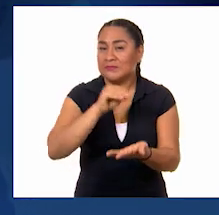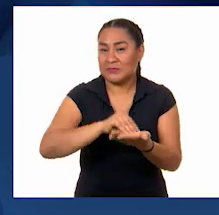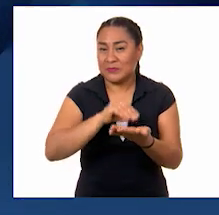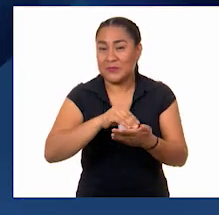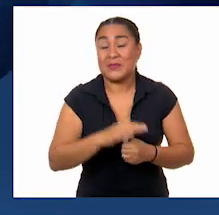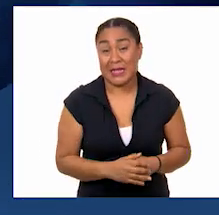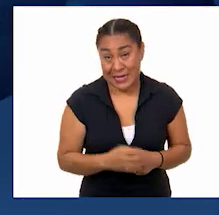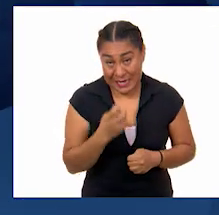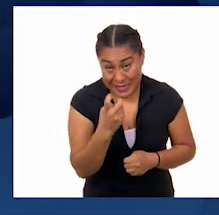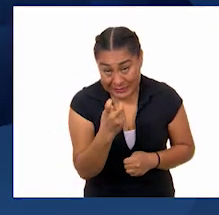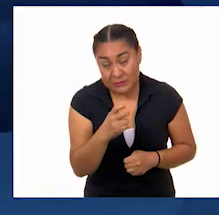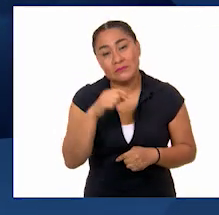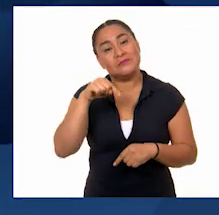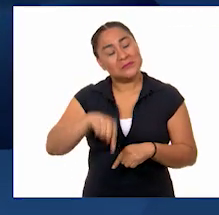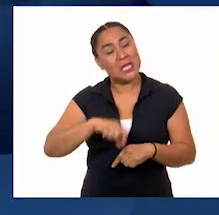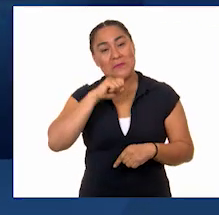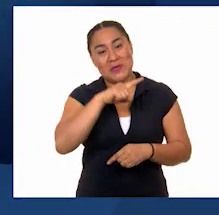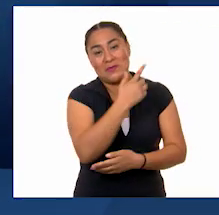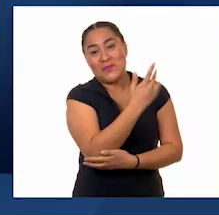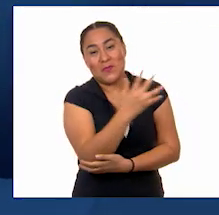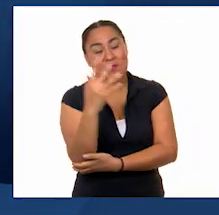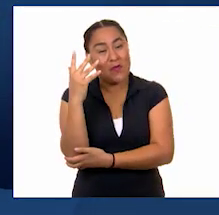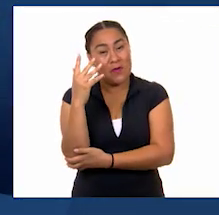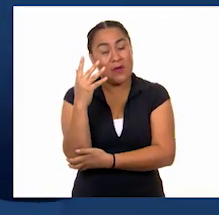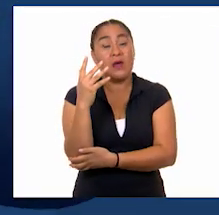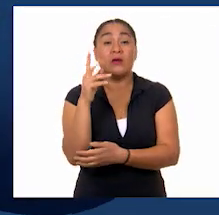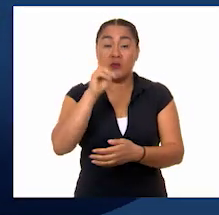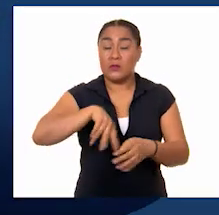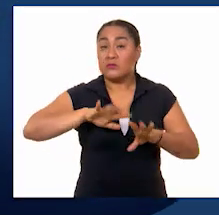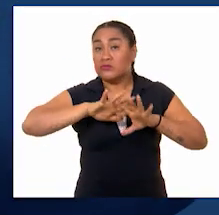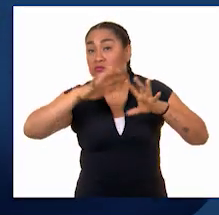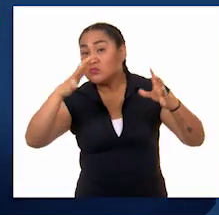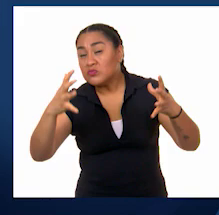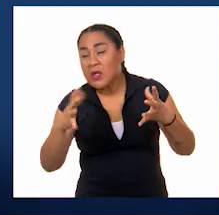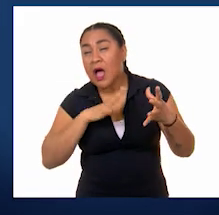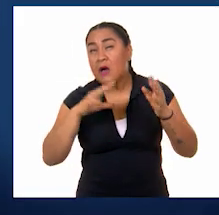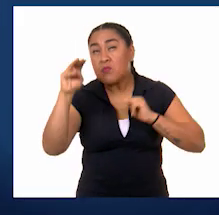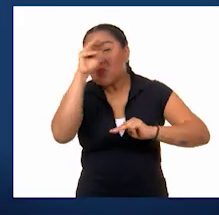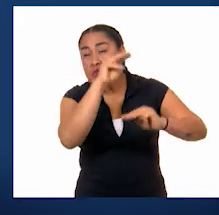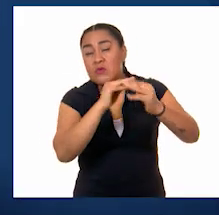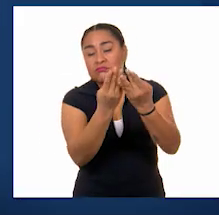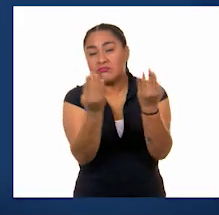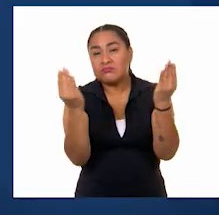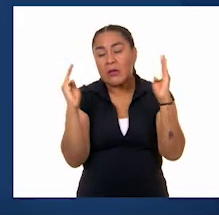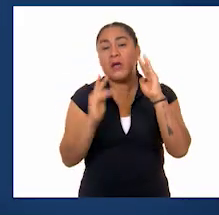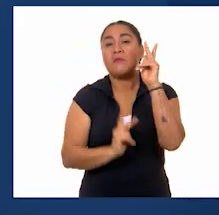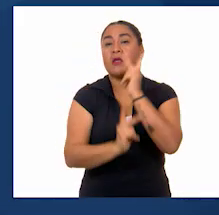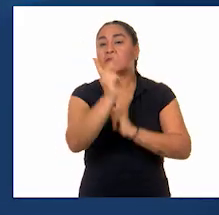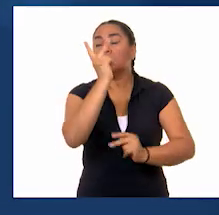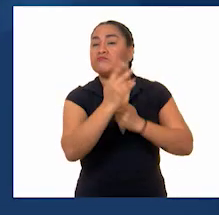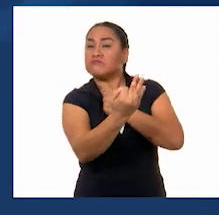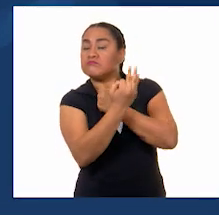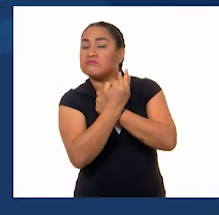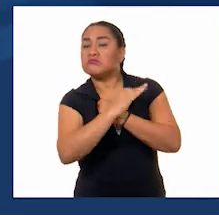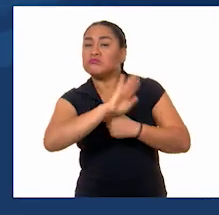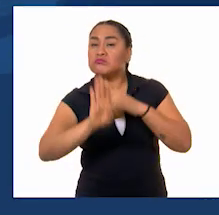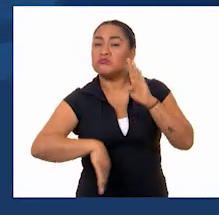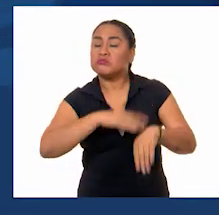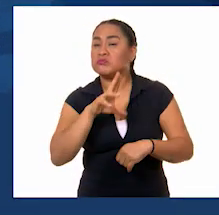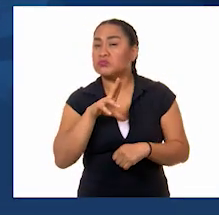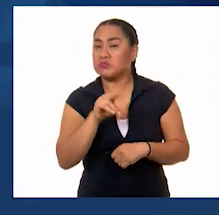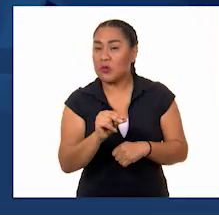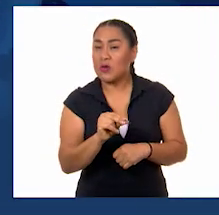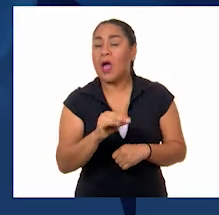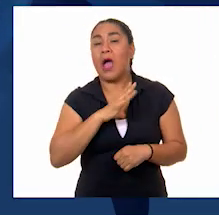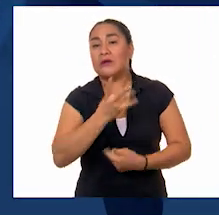Esto es justo lo que pasó aquí en nuestro bosque. Como todo estaba rodeado de montañas, las plantas no se morían. Y por eso queda toda